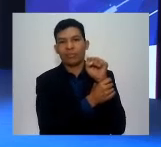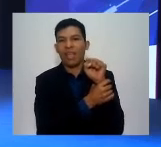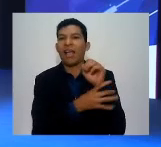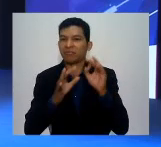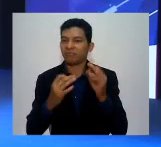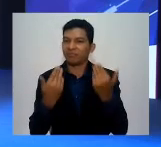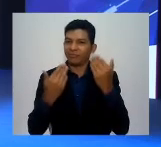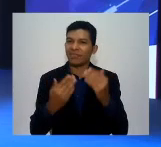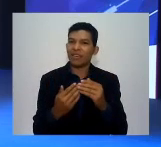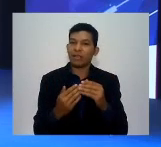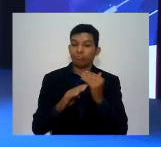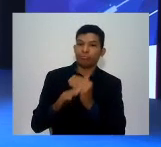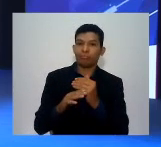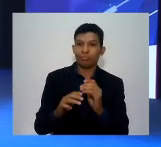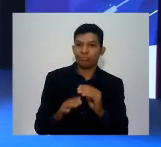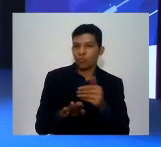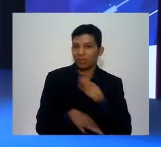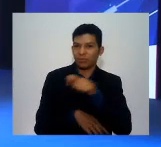bueno, en fin.